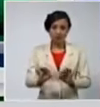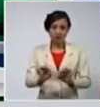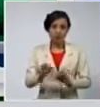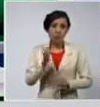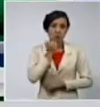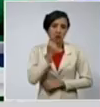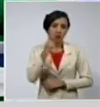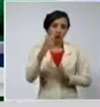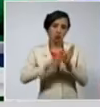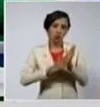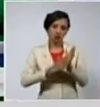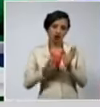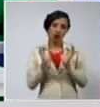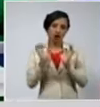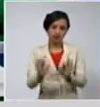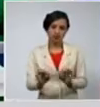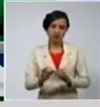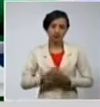un mes.